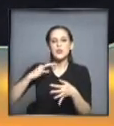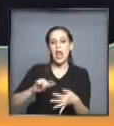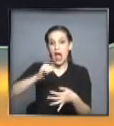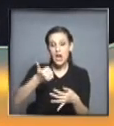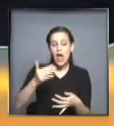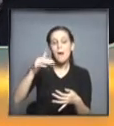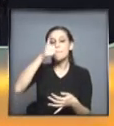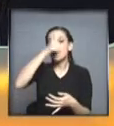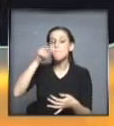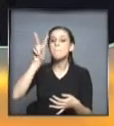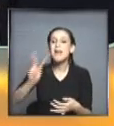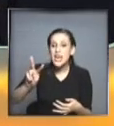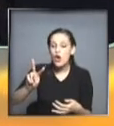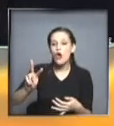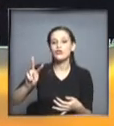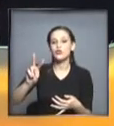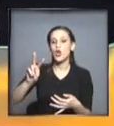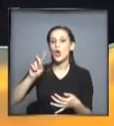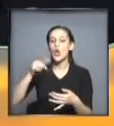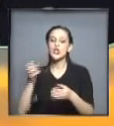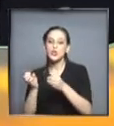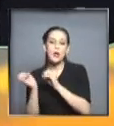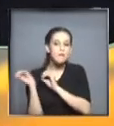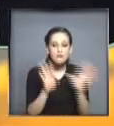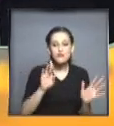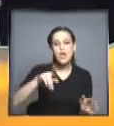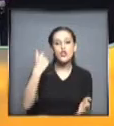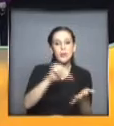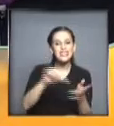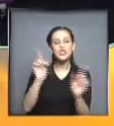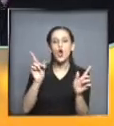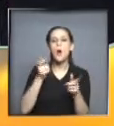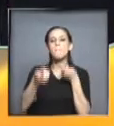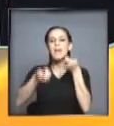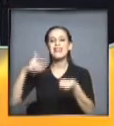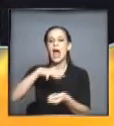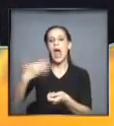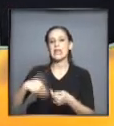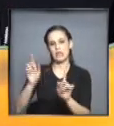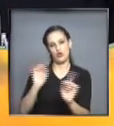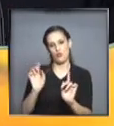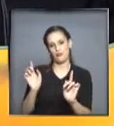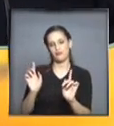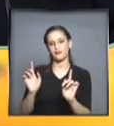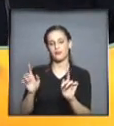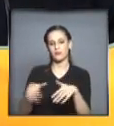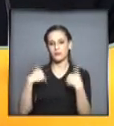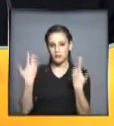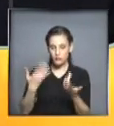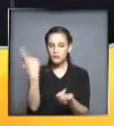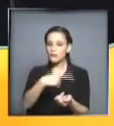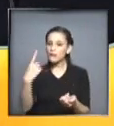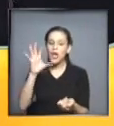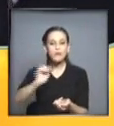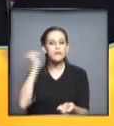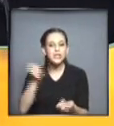Domingo Perón decide exiliarse por una cuestión de no derramar sangre en el suelo argentino. O sea, la característica principal del fascismo es el